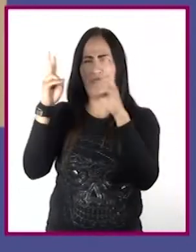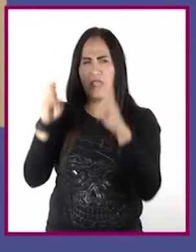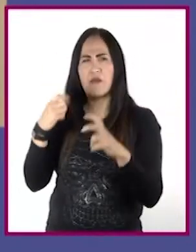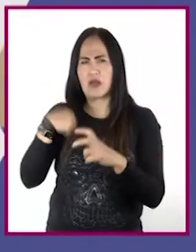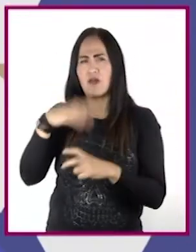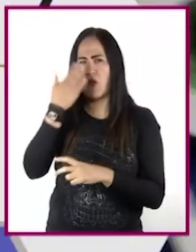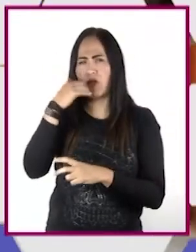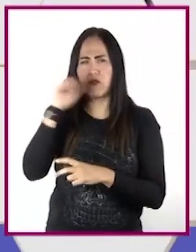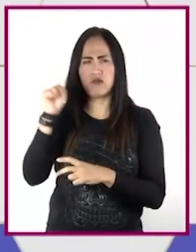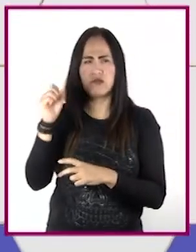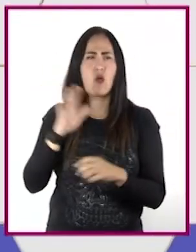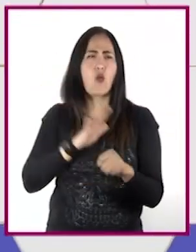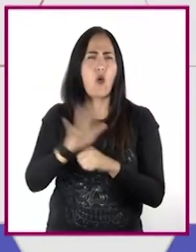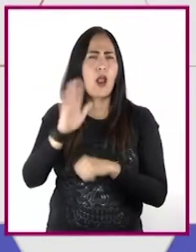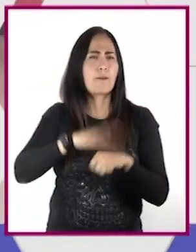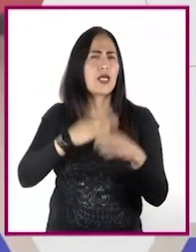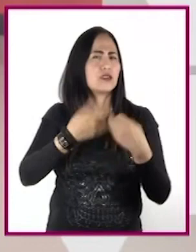informada?